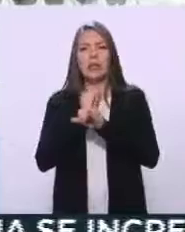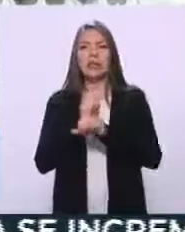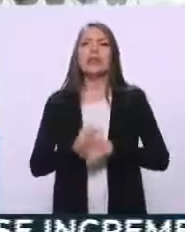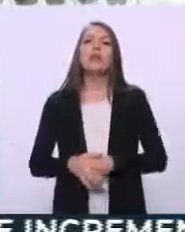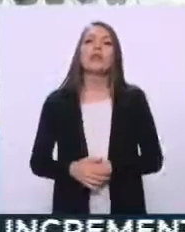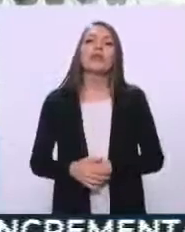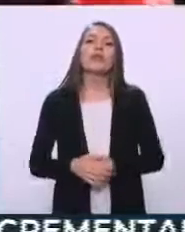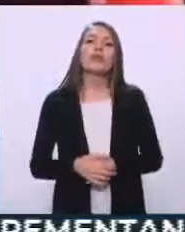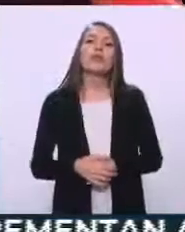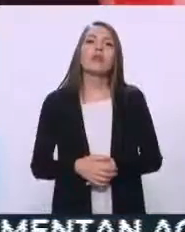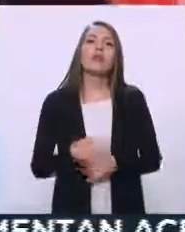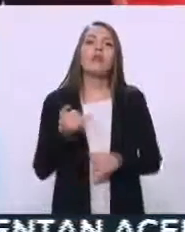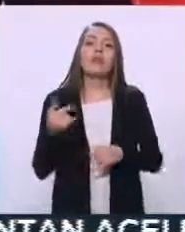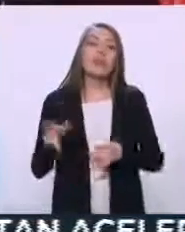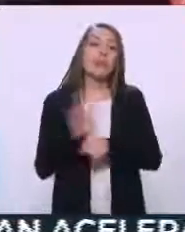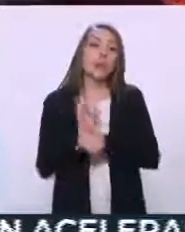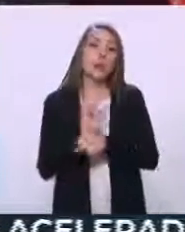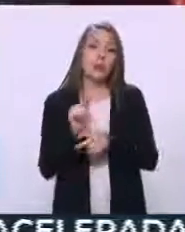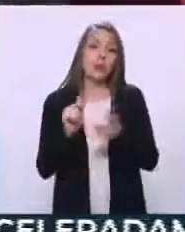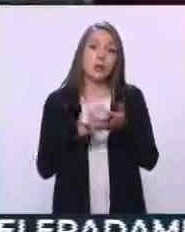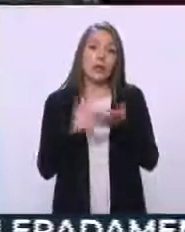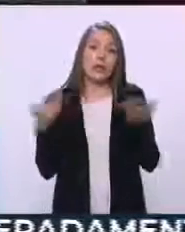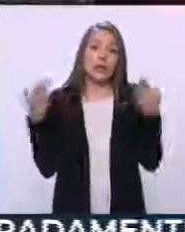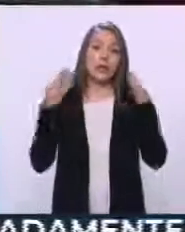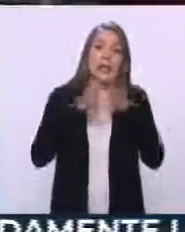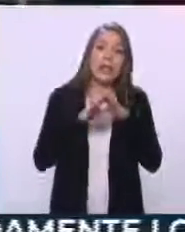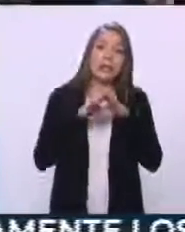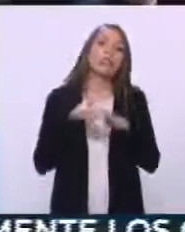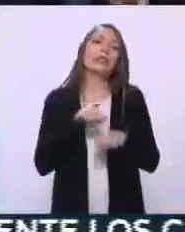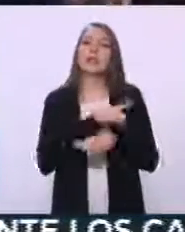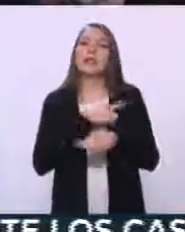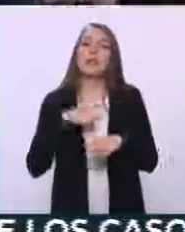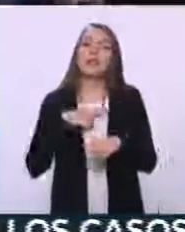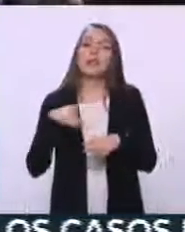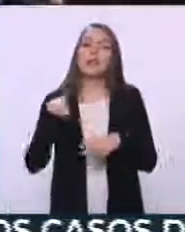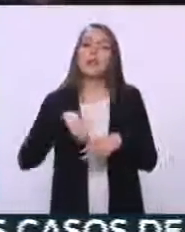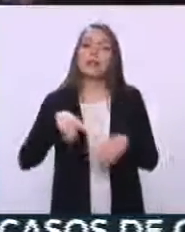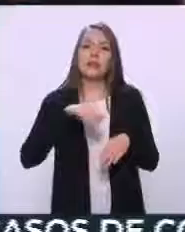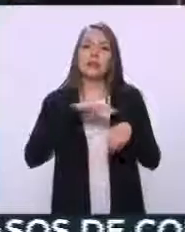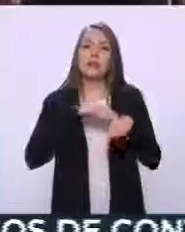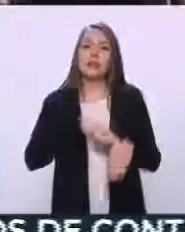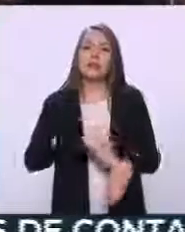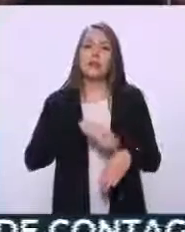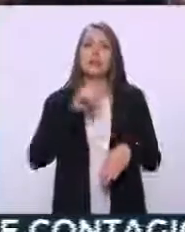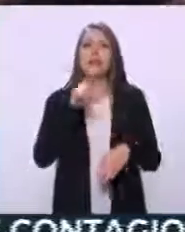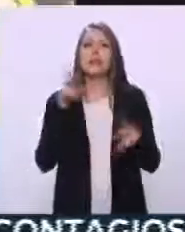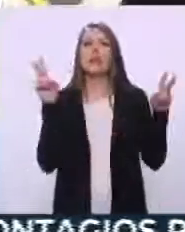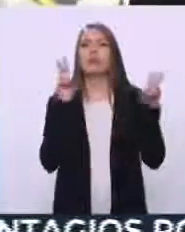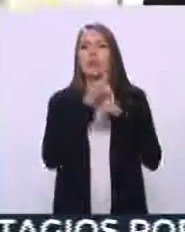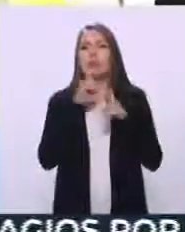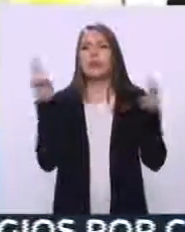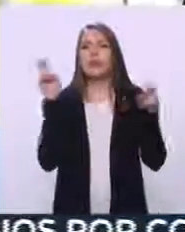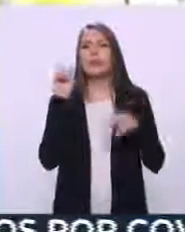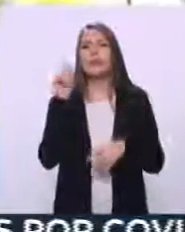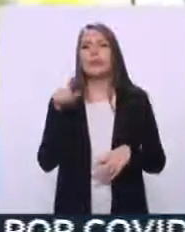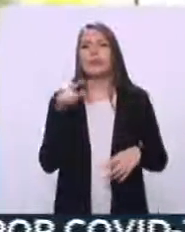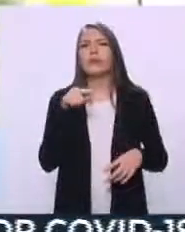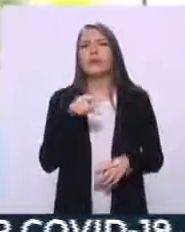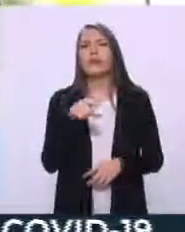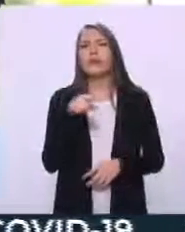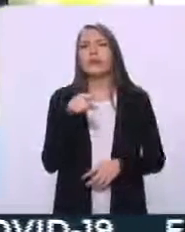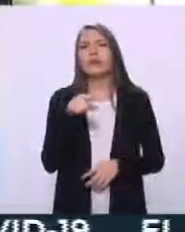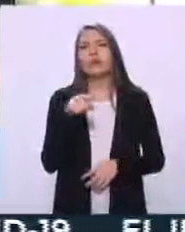espacio cerrado, pues medidas muy específicas que deben de cumplir los establecimientos sobre el tema de la ventilación. En este caso es